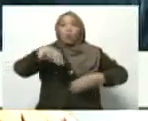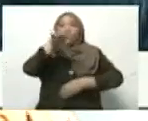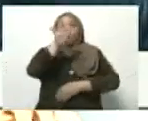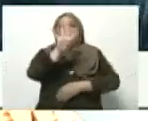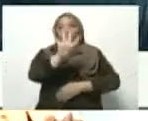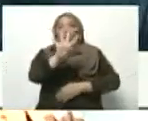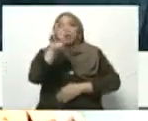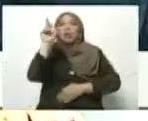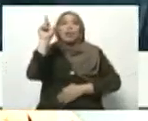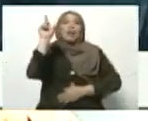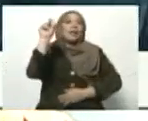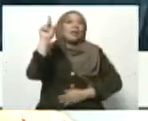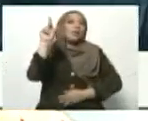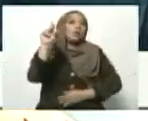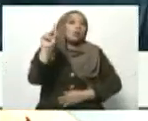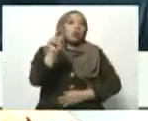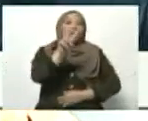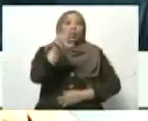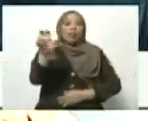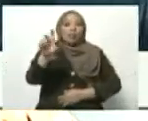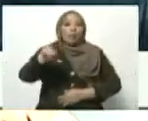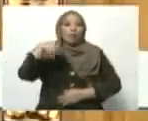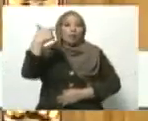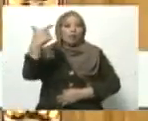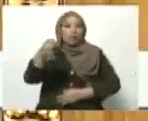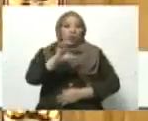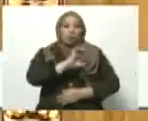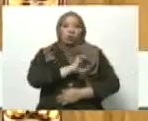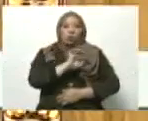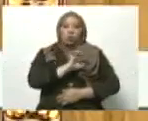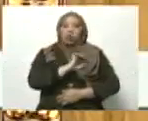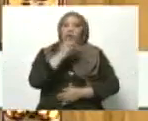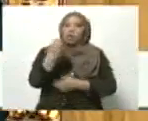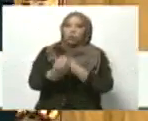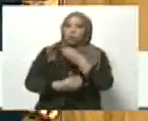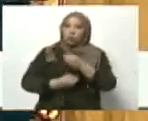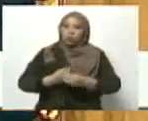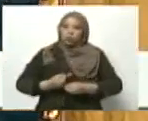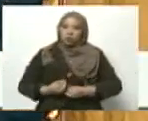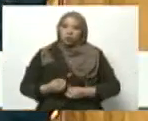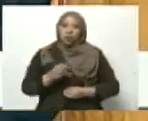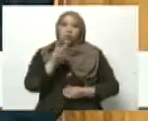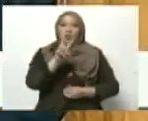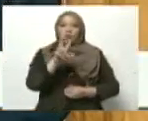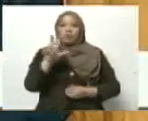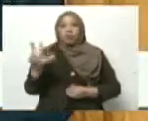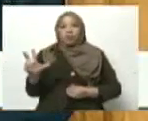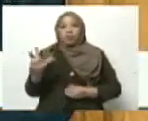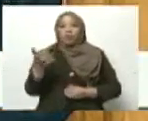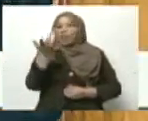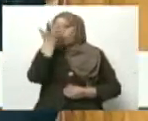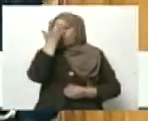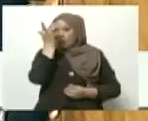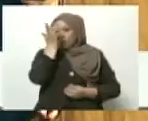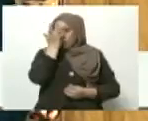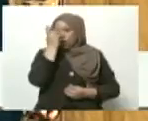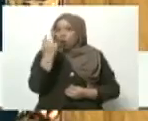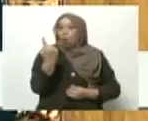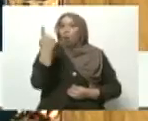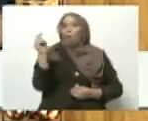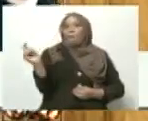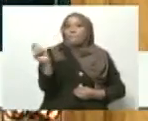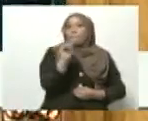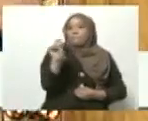segundo ataque después del 23 de enero es el ataque que ocurrió el 23 de febrero, precisamente un mes después. Todo